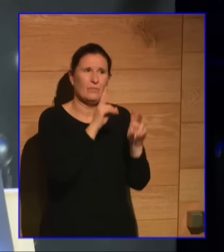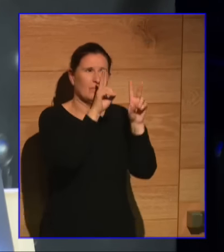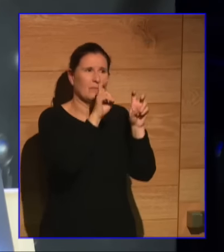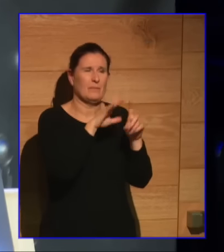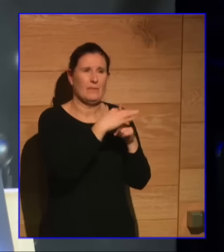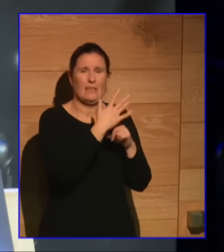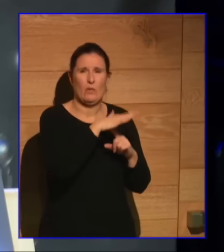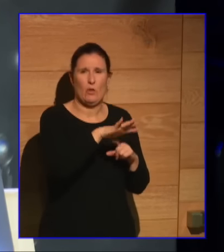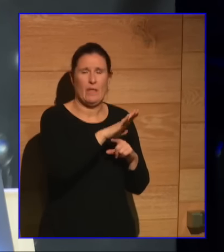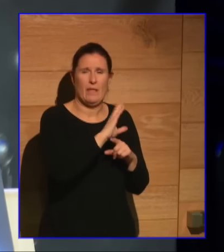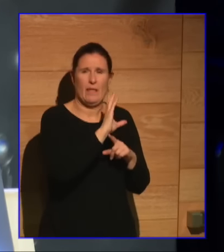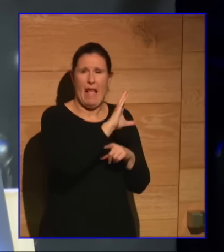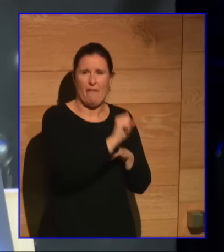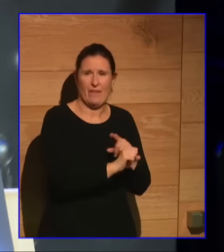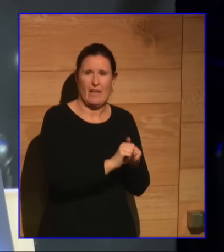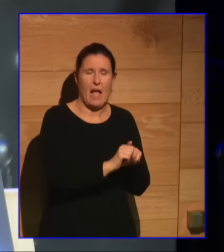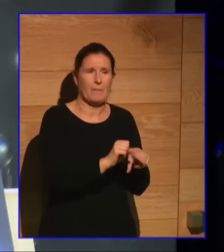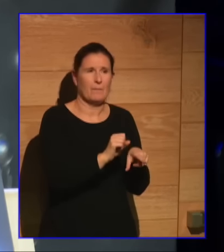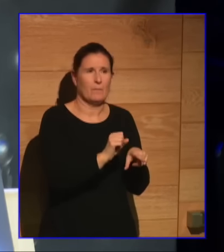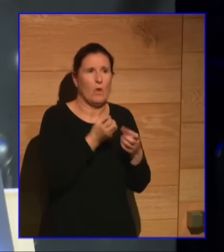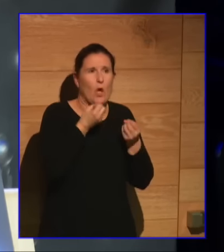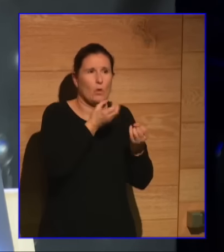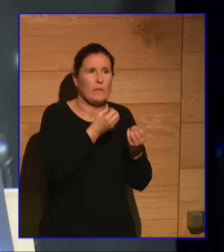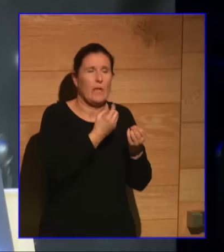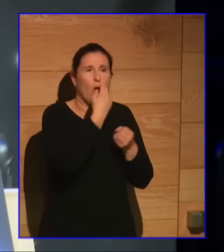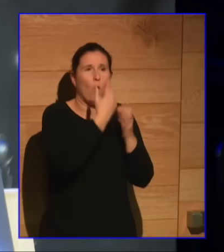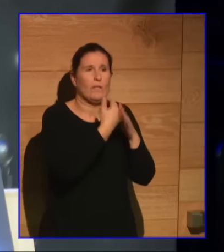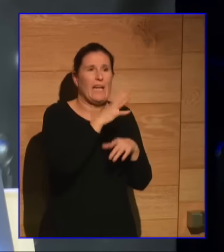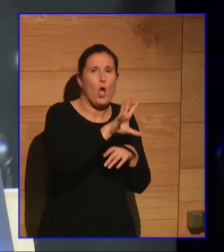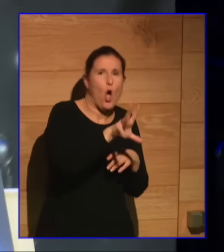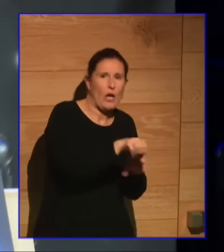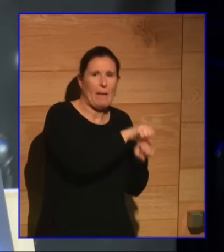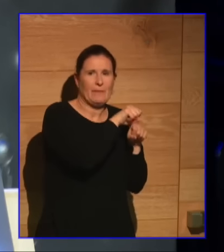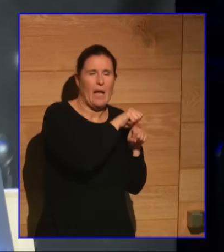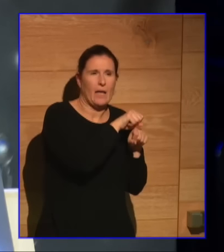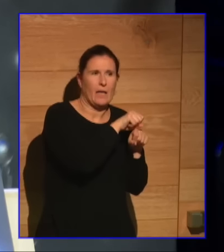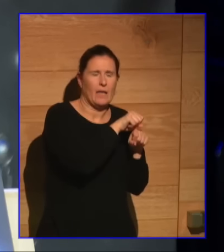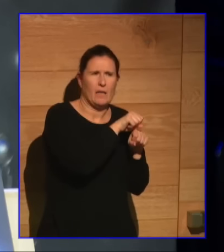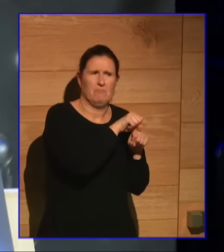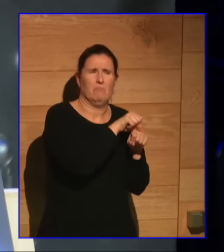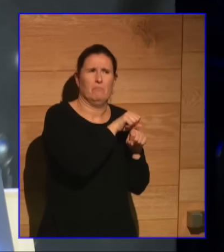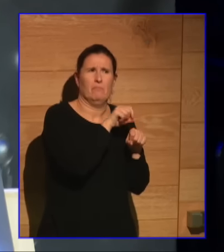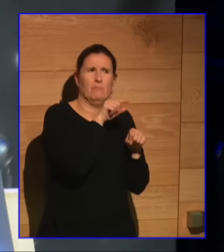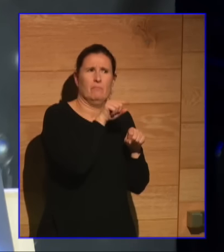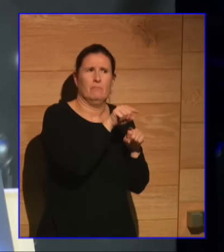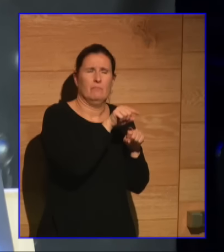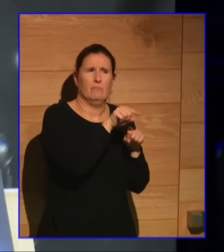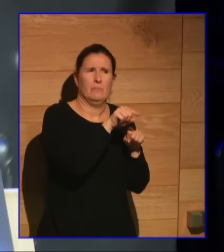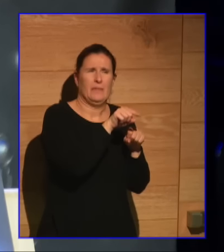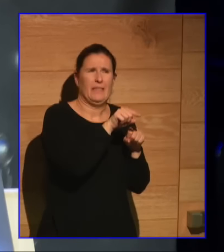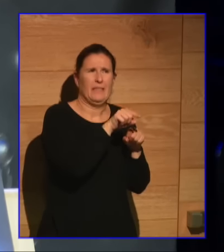africano, cuando de repente nos cuenta el día que lo raptaron, de repente todo adquiere como